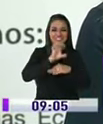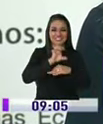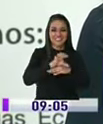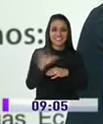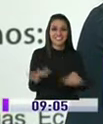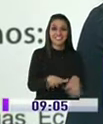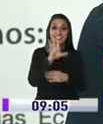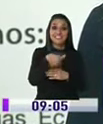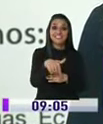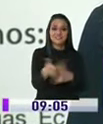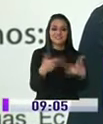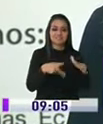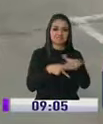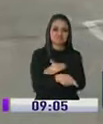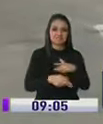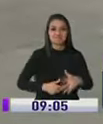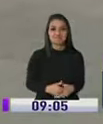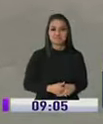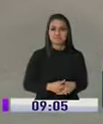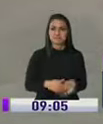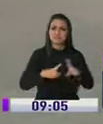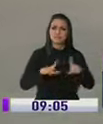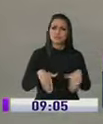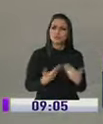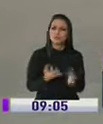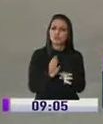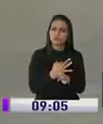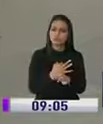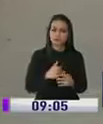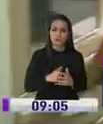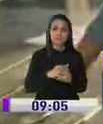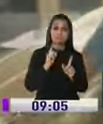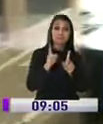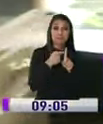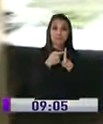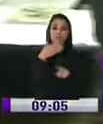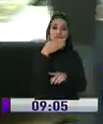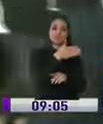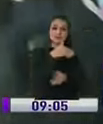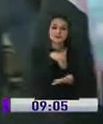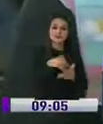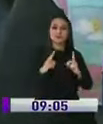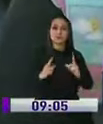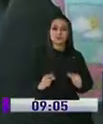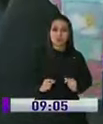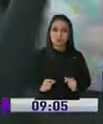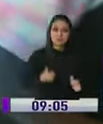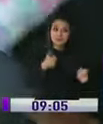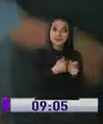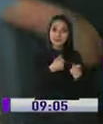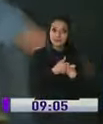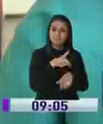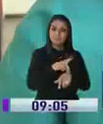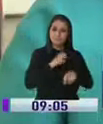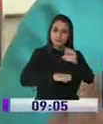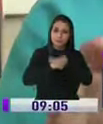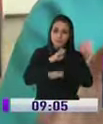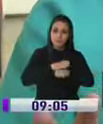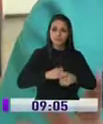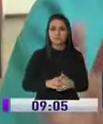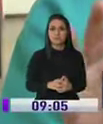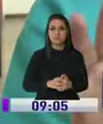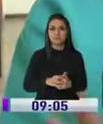5 próximos a inaugurarse. ¿Pero cómo funcionan? Lo primero es acudir a uno de los centros de salud para ser evaluados. Si es